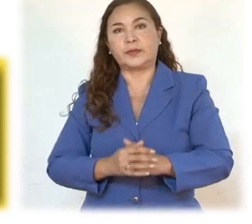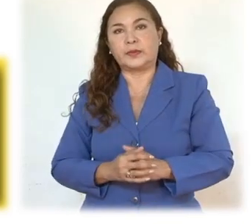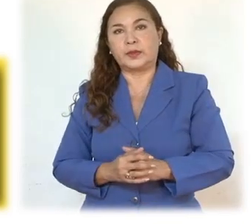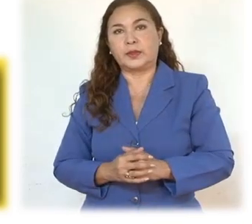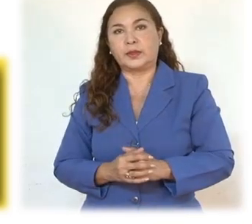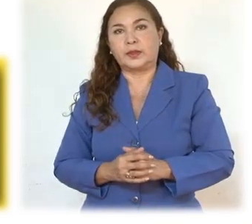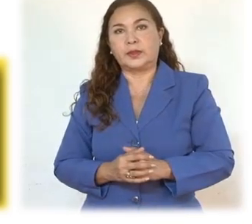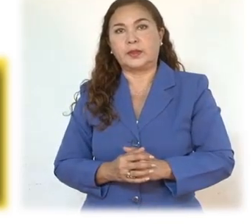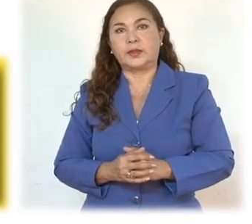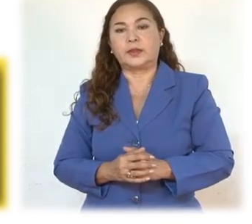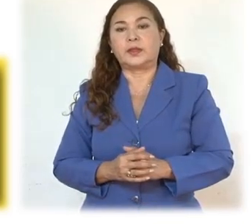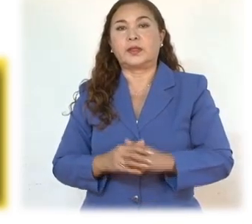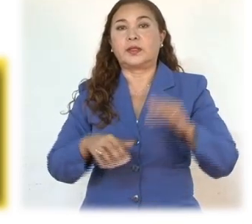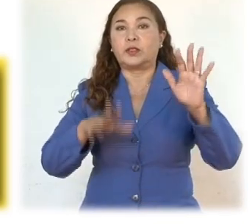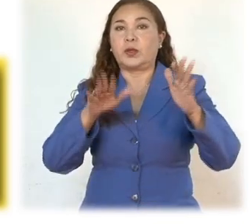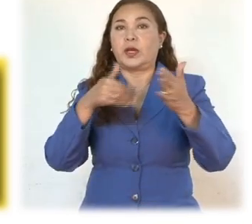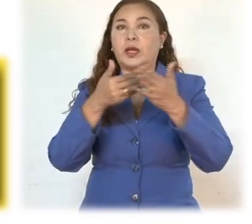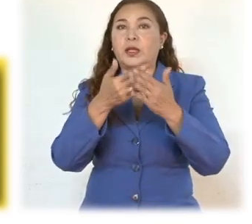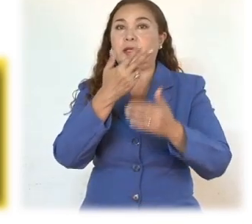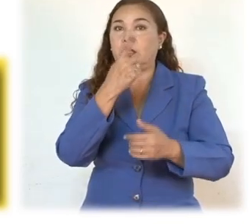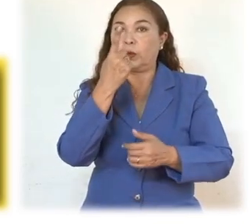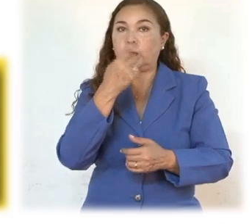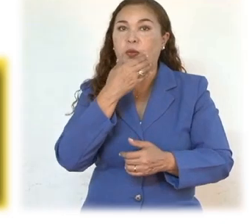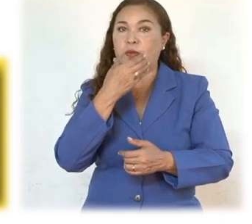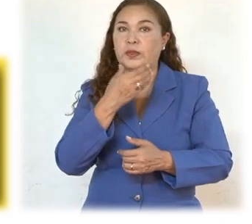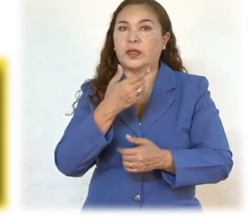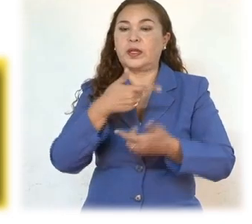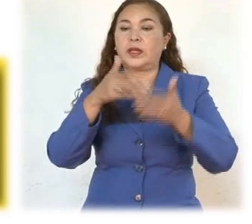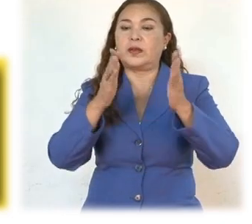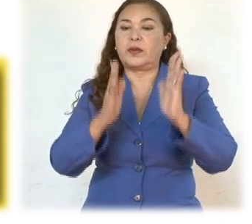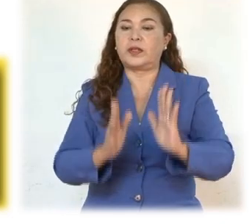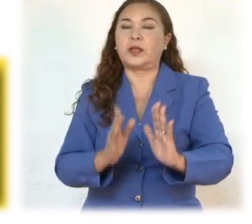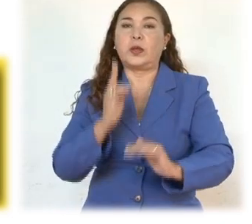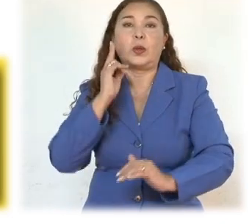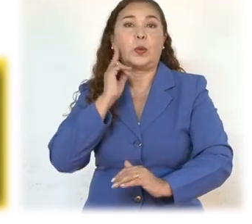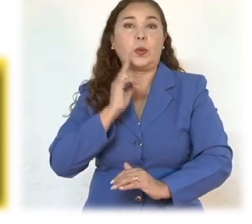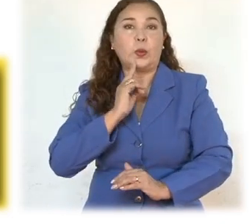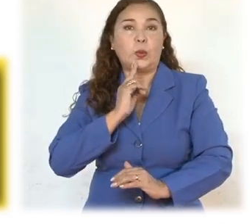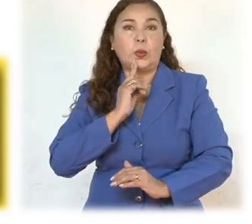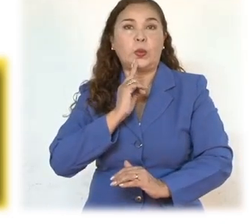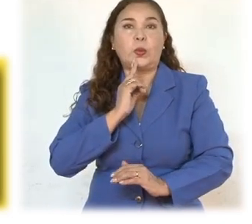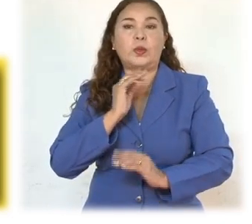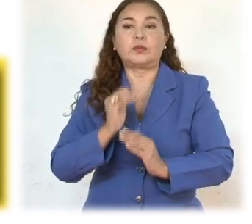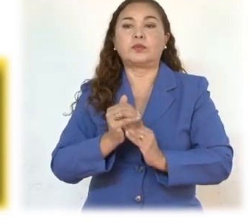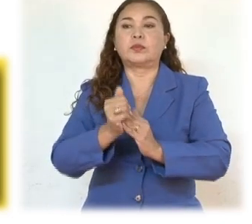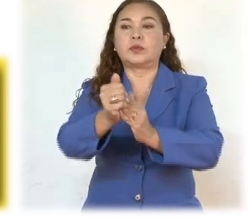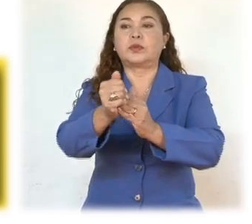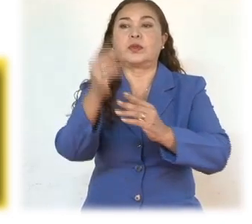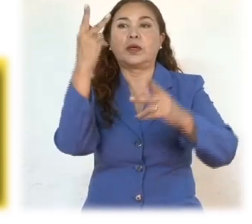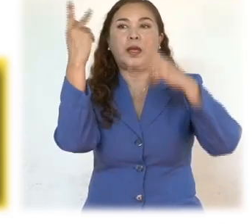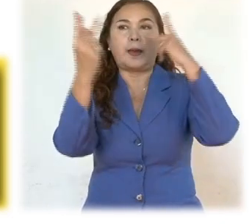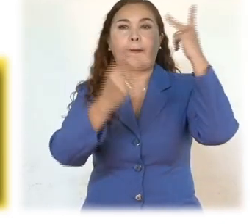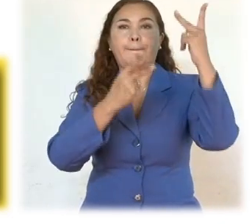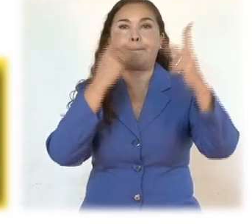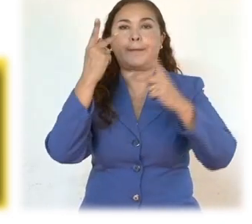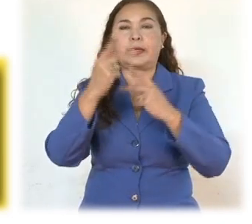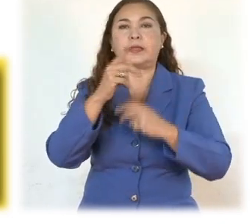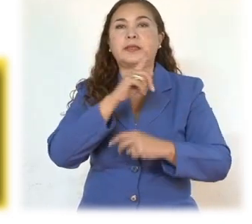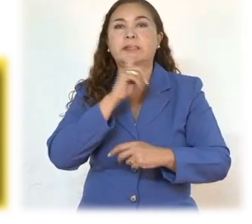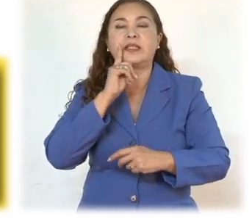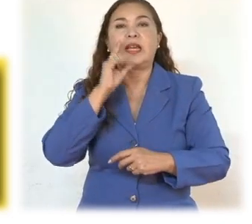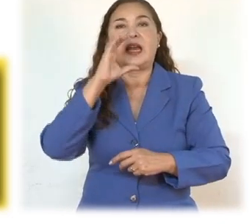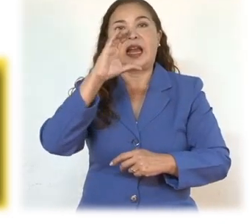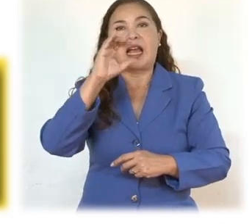1830 del 18 al 31 El libertador Simón Bolívar encabeza la expedición de